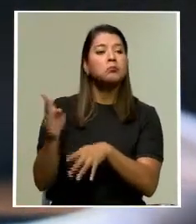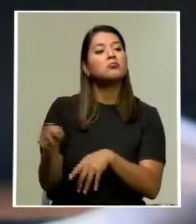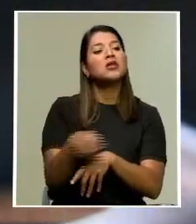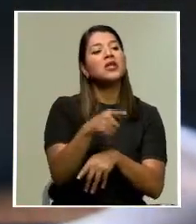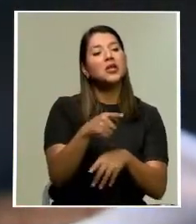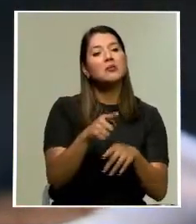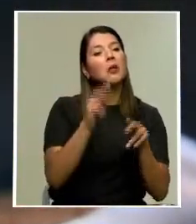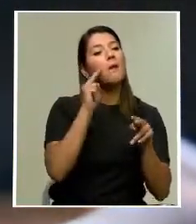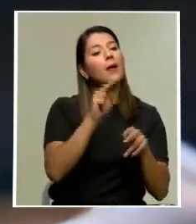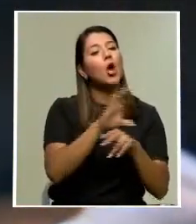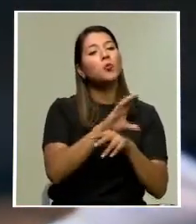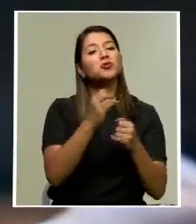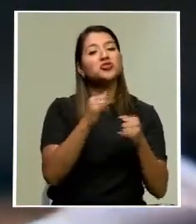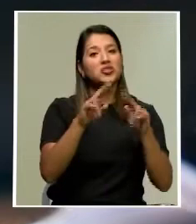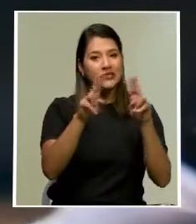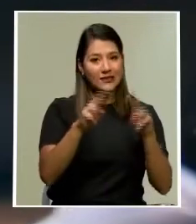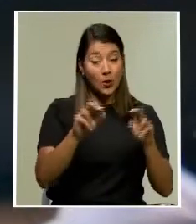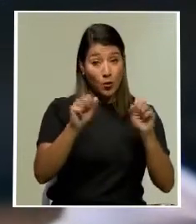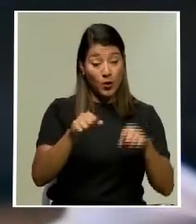el material en